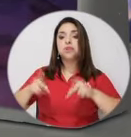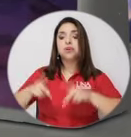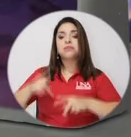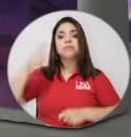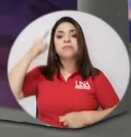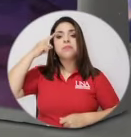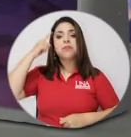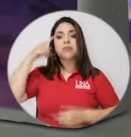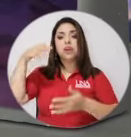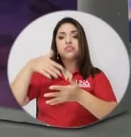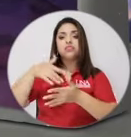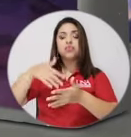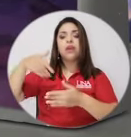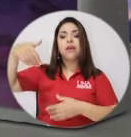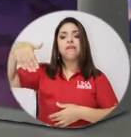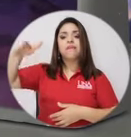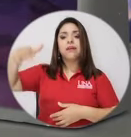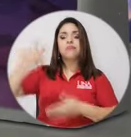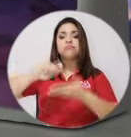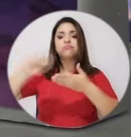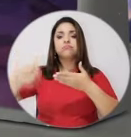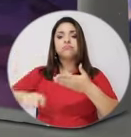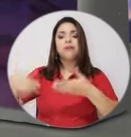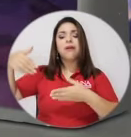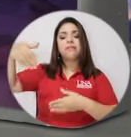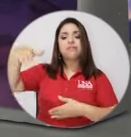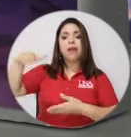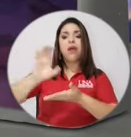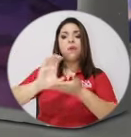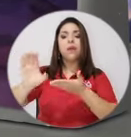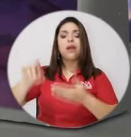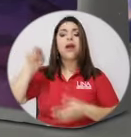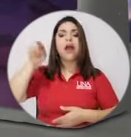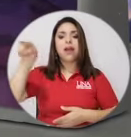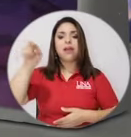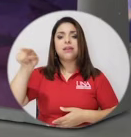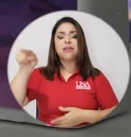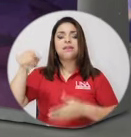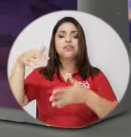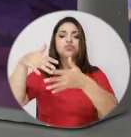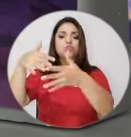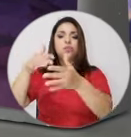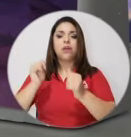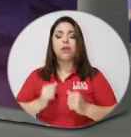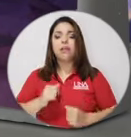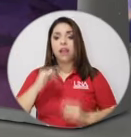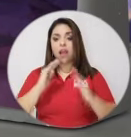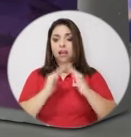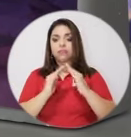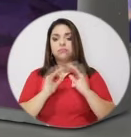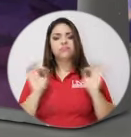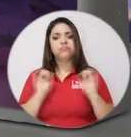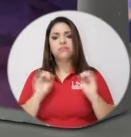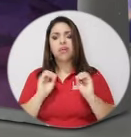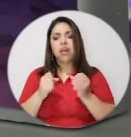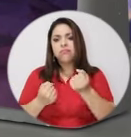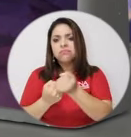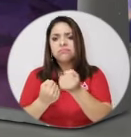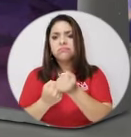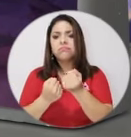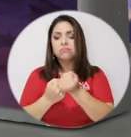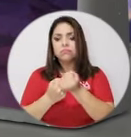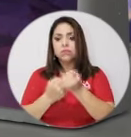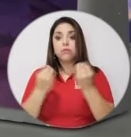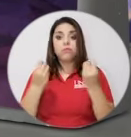hay mucha gente que simplemente considera que eso es trabajo de la escuela o del colegio y que pues el